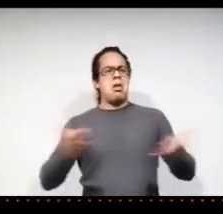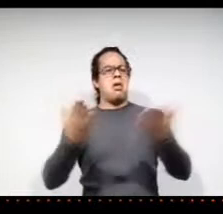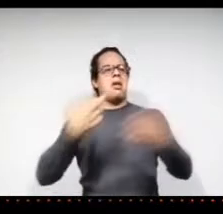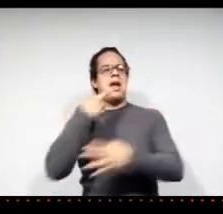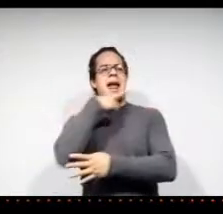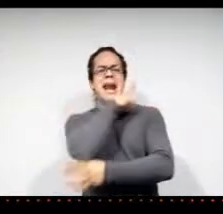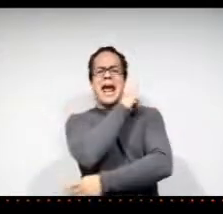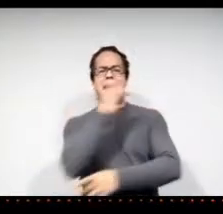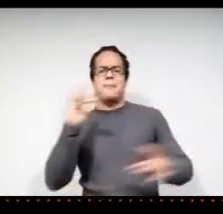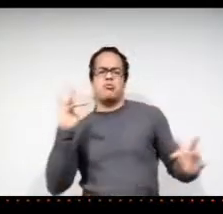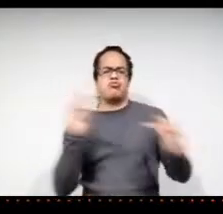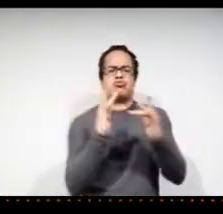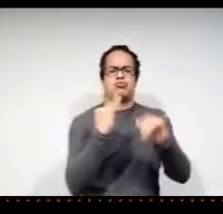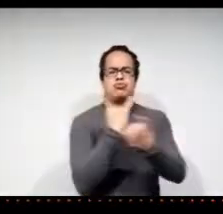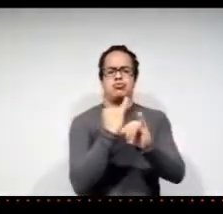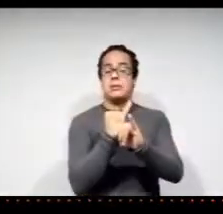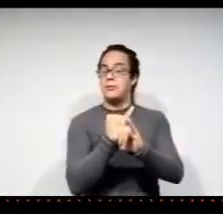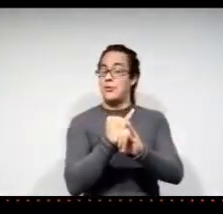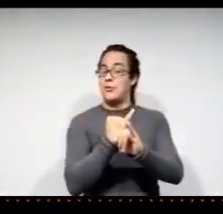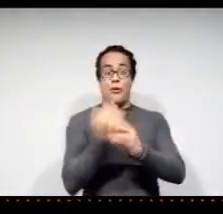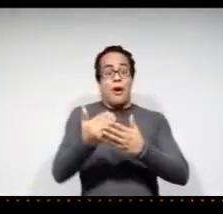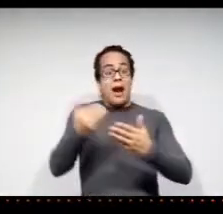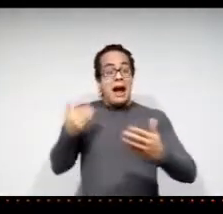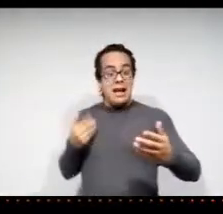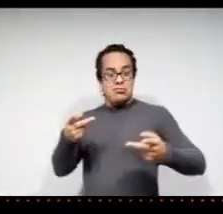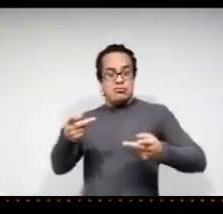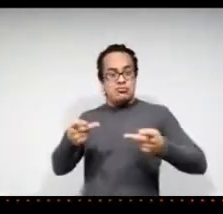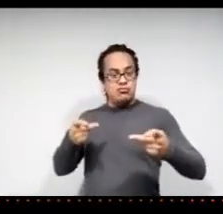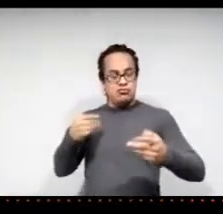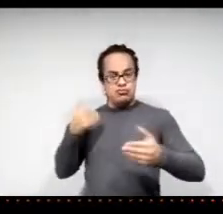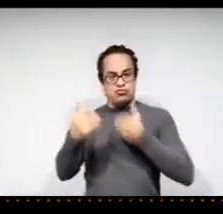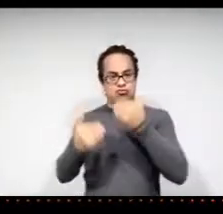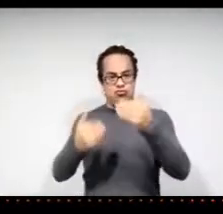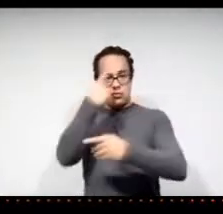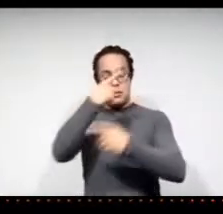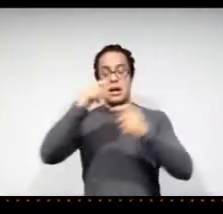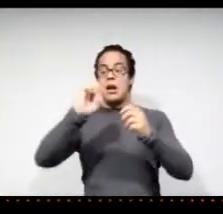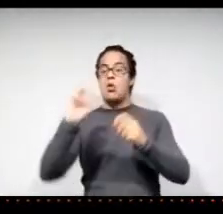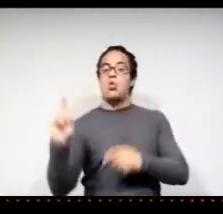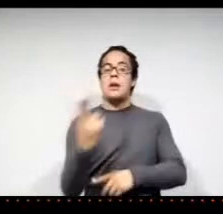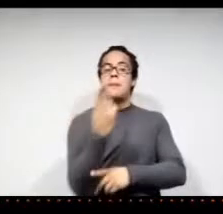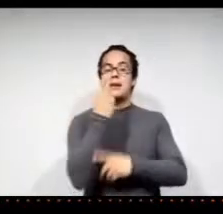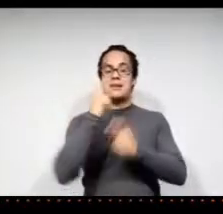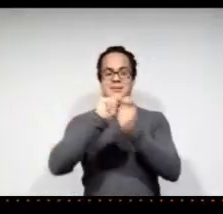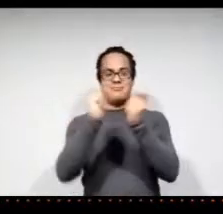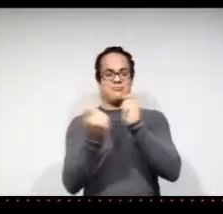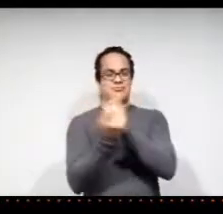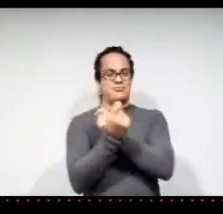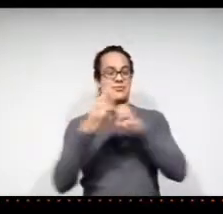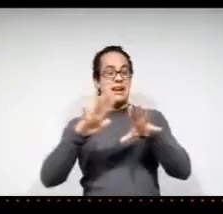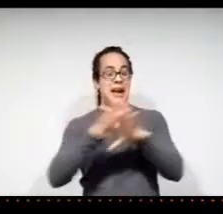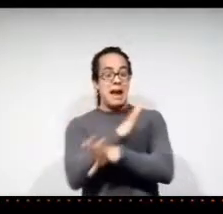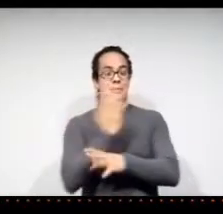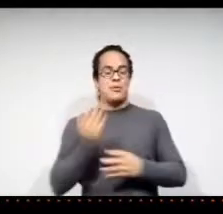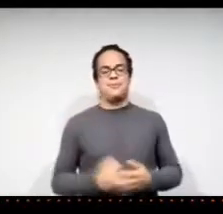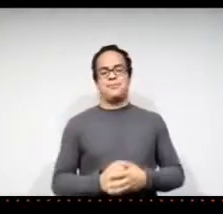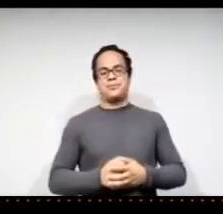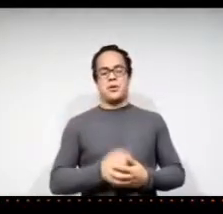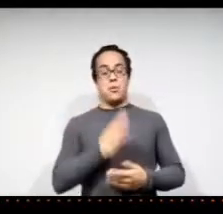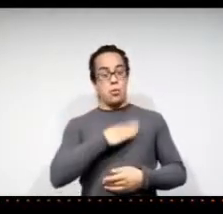que realmente transformar toda la universidad. Muy bien, pues ahora pasemos a la